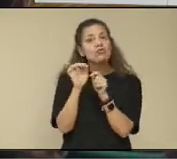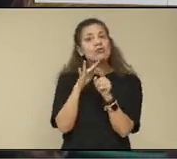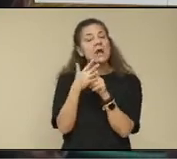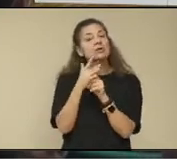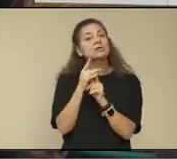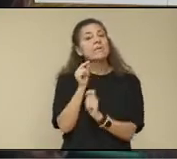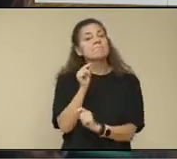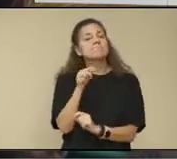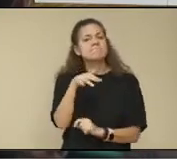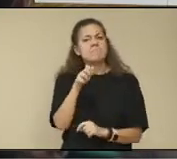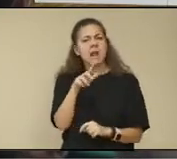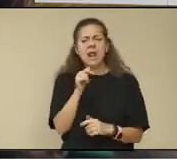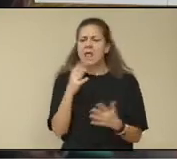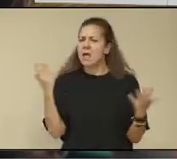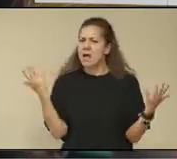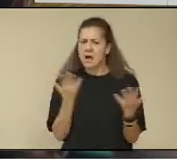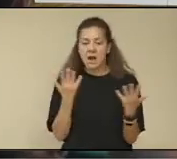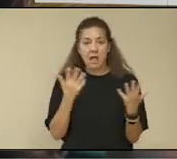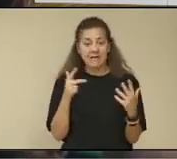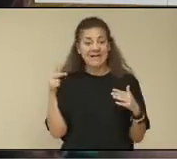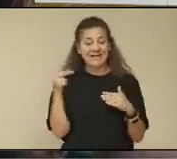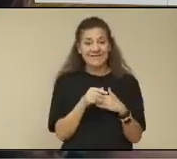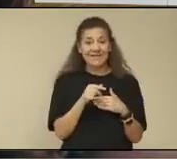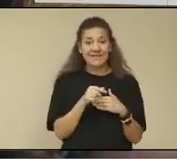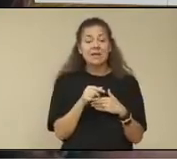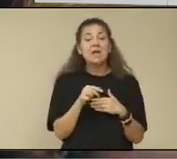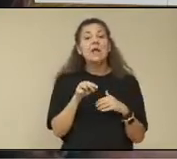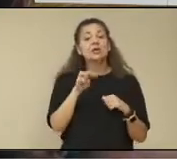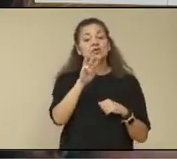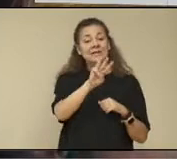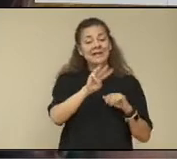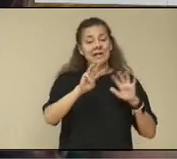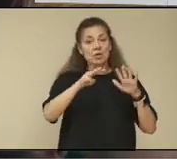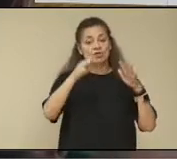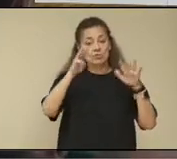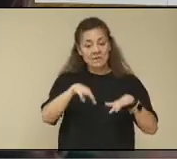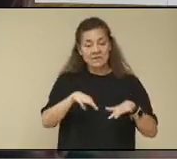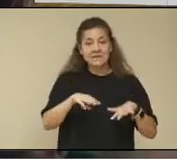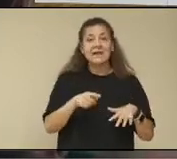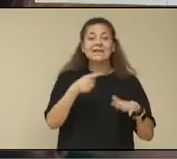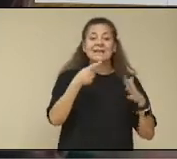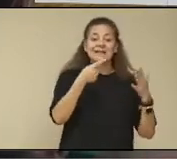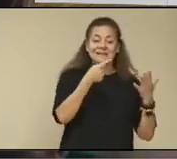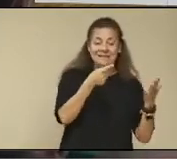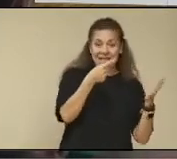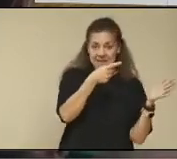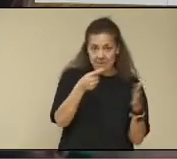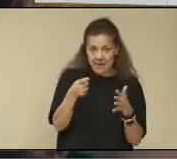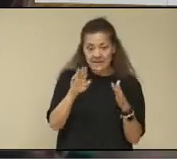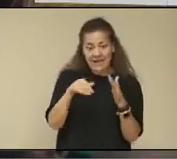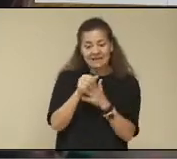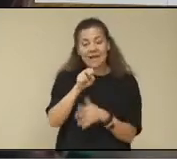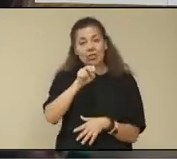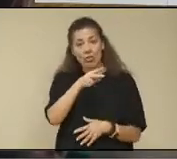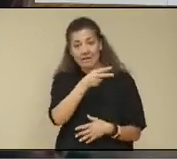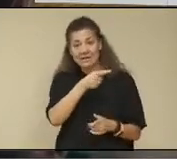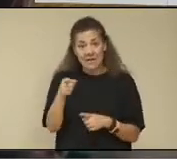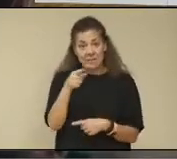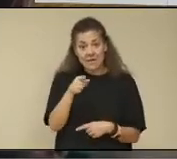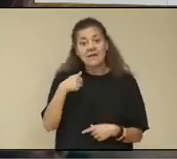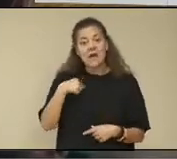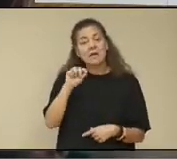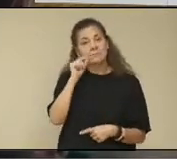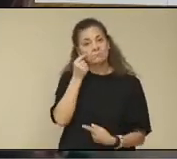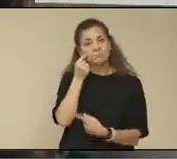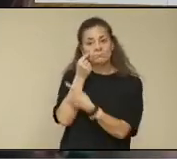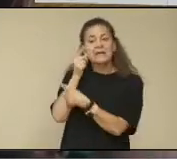malaria grave que se evitan a los 38 meses en niños de 6 a 12 semanas que se les ha vacunado, vemos que hay